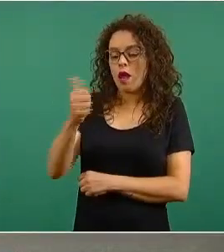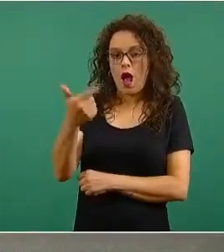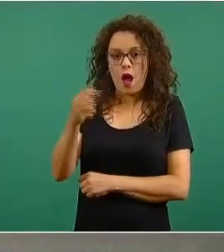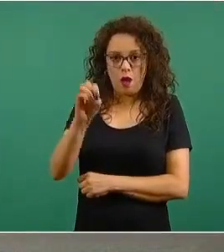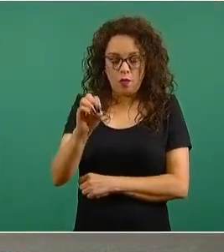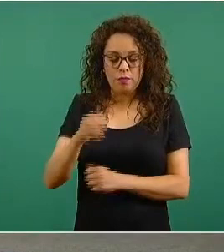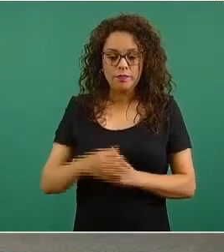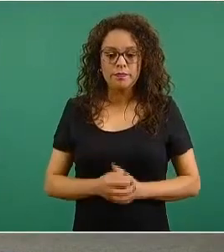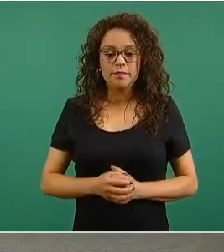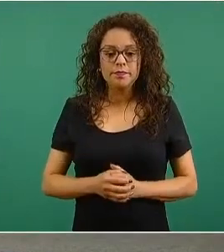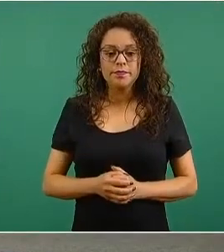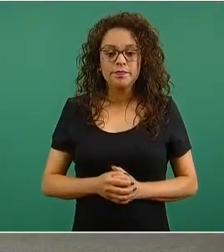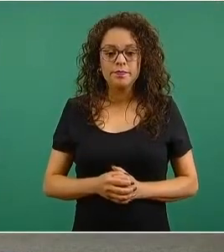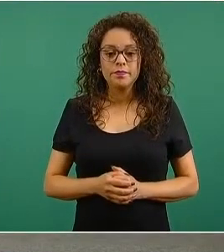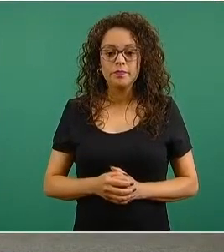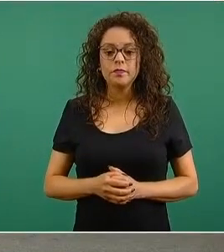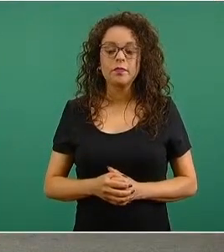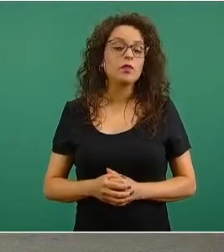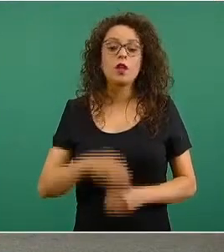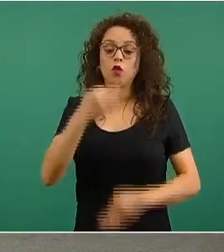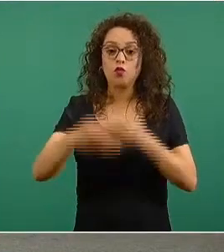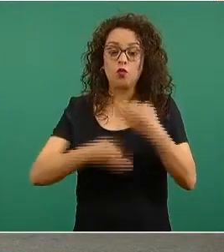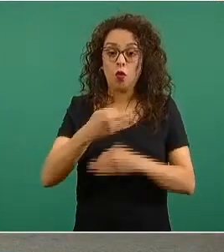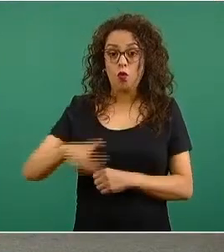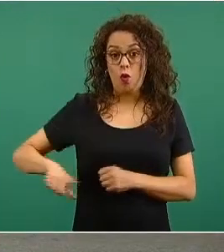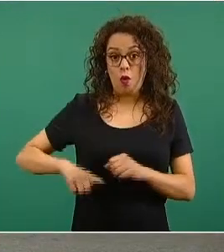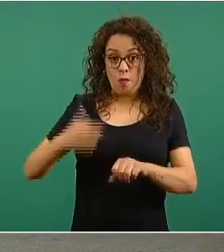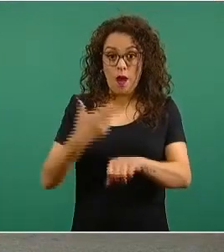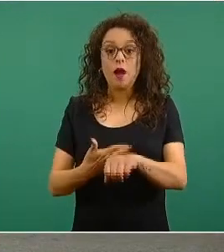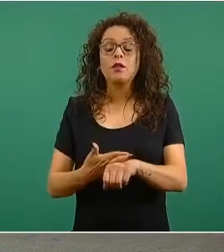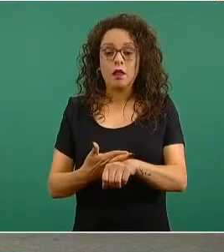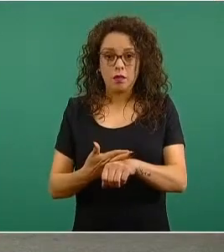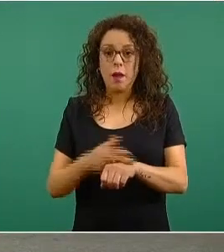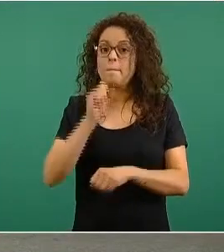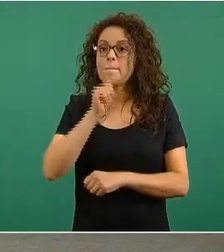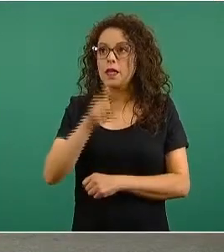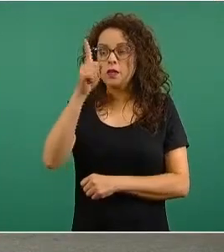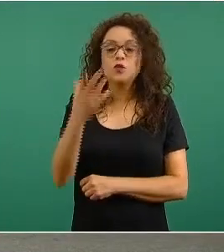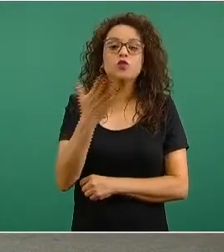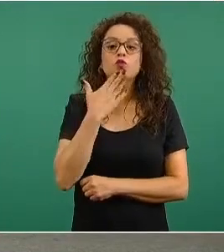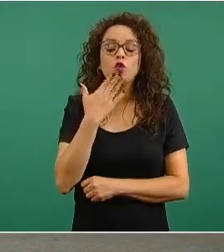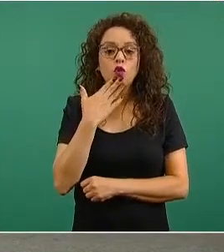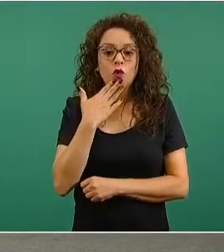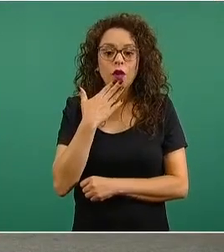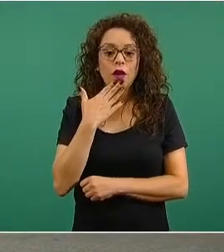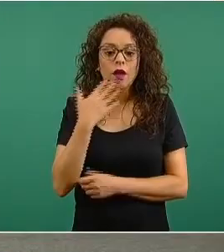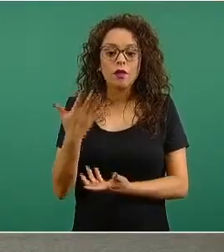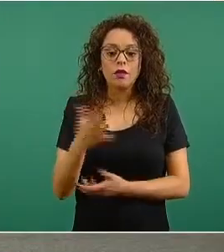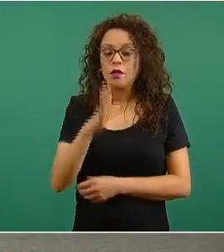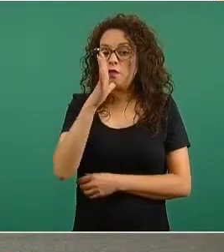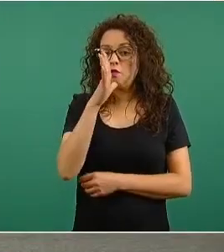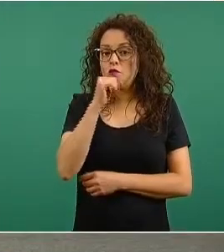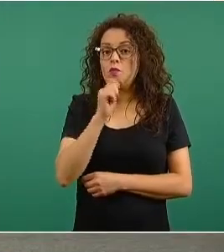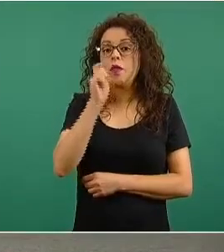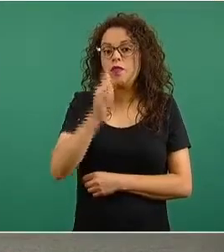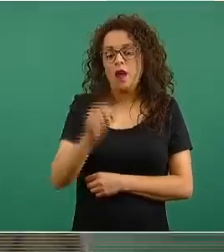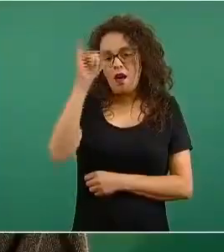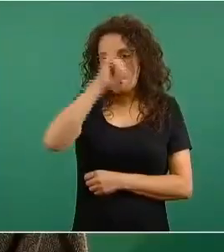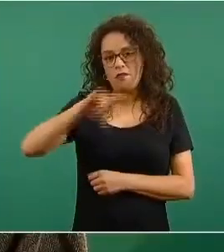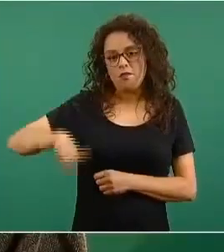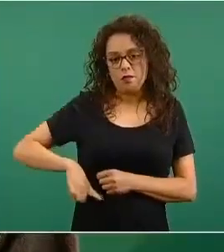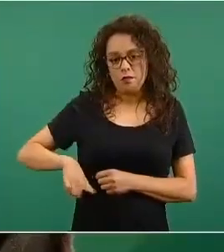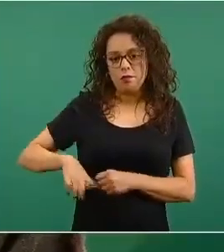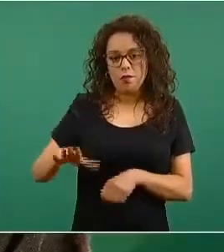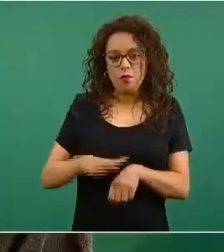Gobernadores. Asistieron todos los gobernadores y la gobernadora de Sonora, y aunque no pudo estar personalmente la jefa de gobierno porque tenía